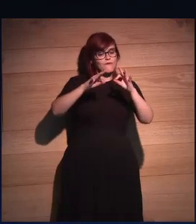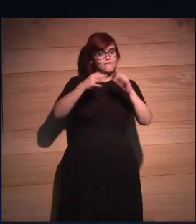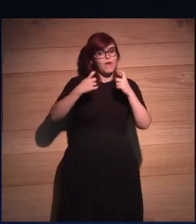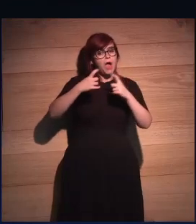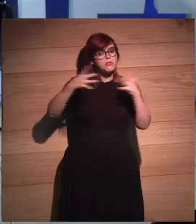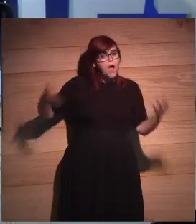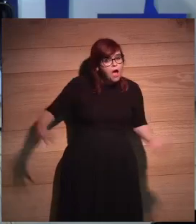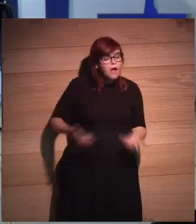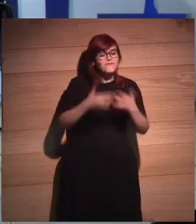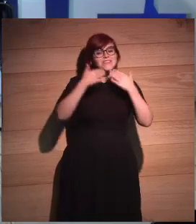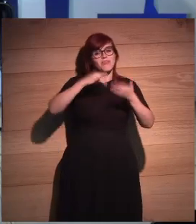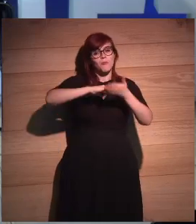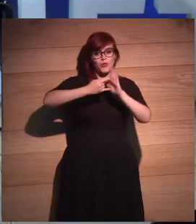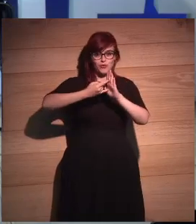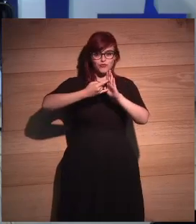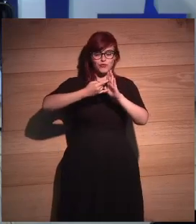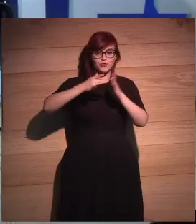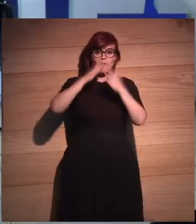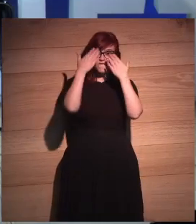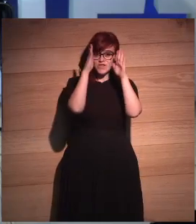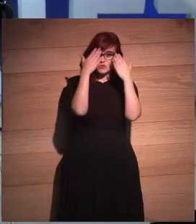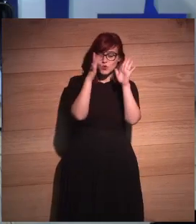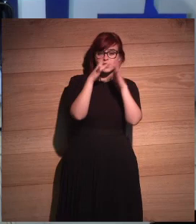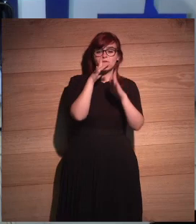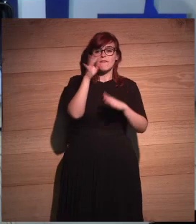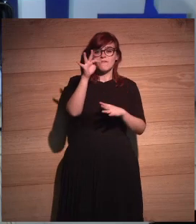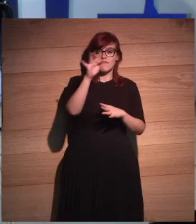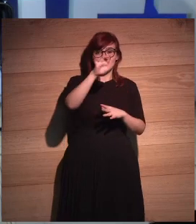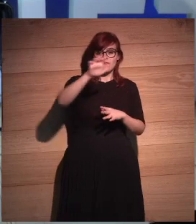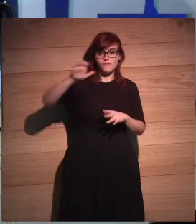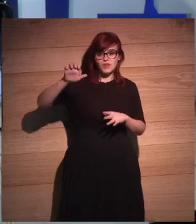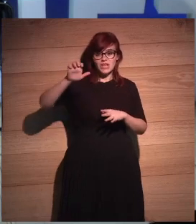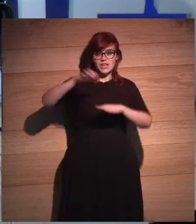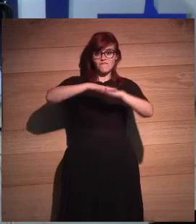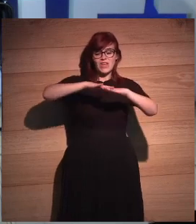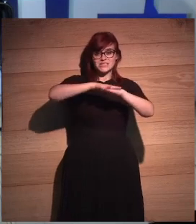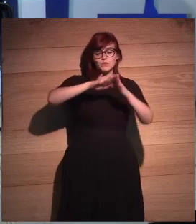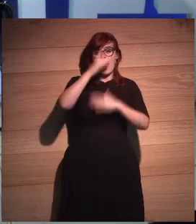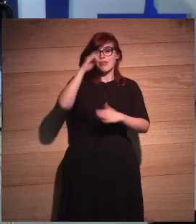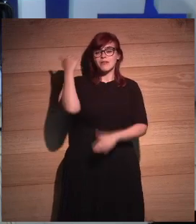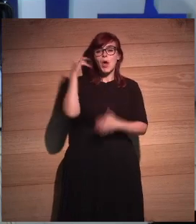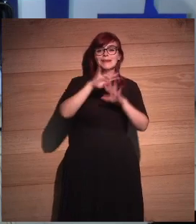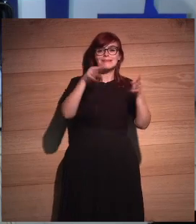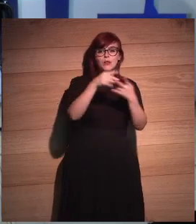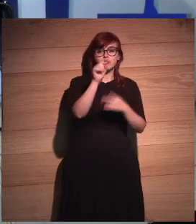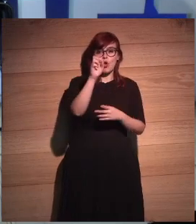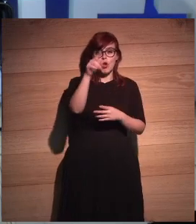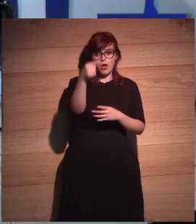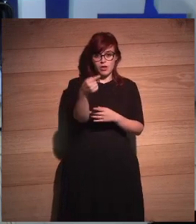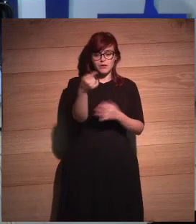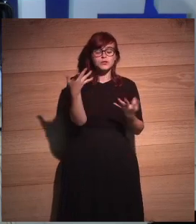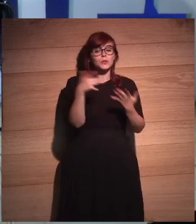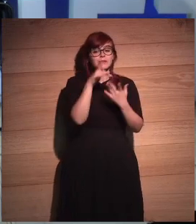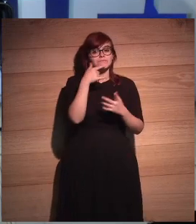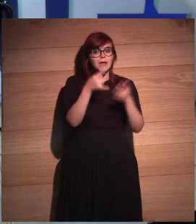sido gracias al proyecto de Facebook Free Basics, que antes se llamaba Internet.org, ¿no? Y que es un proyecto que está